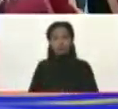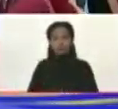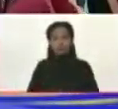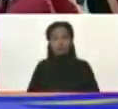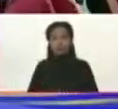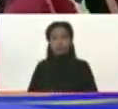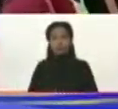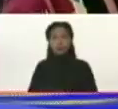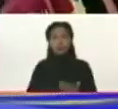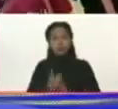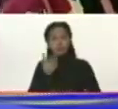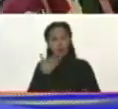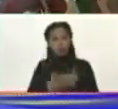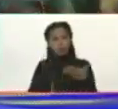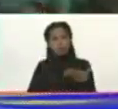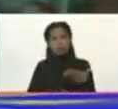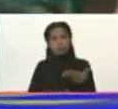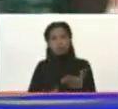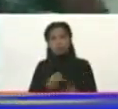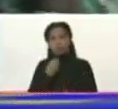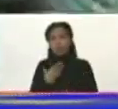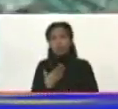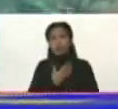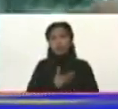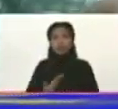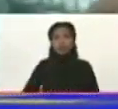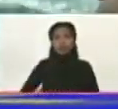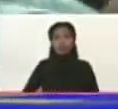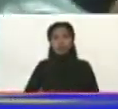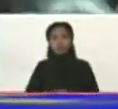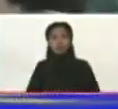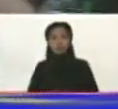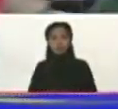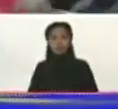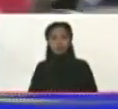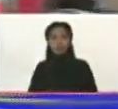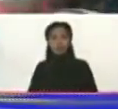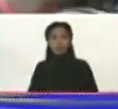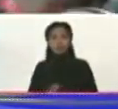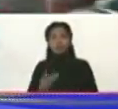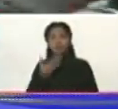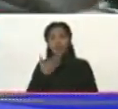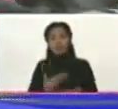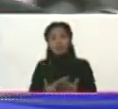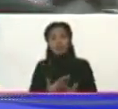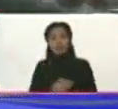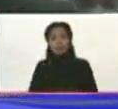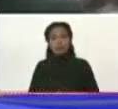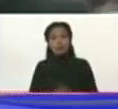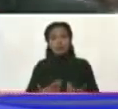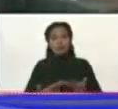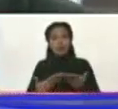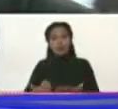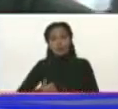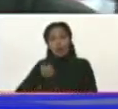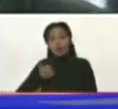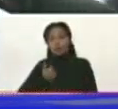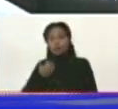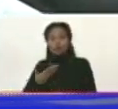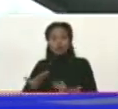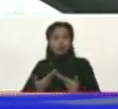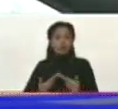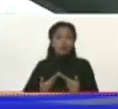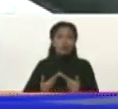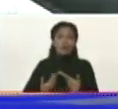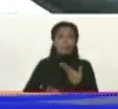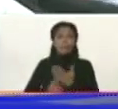¿Qué más, Roraima? No, bueno, presidente, muchísimas gracias por darnos la oportunidad,